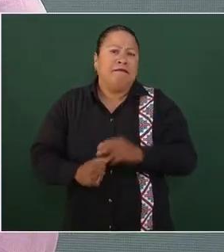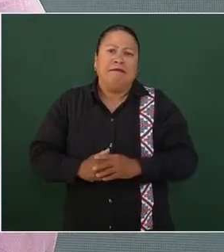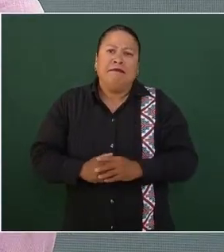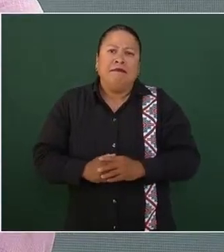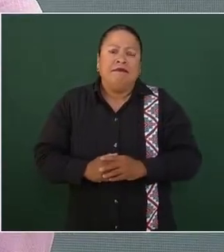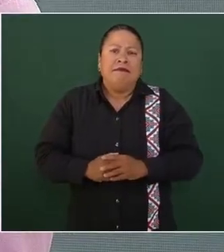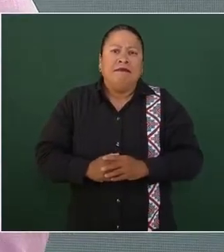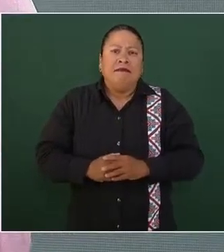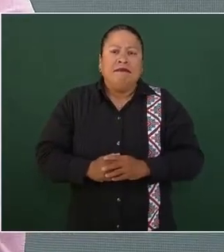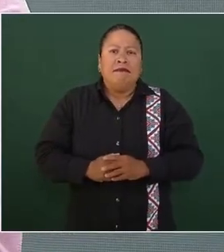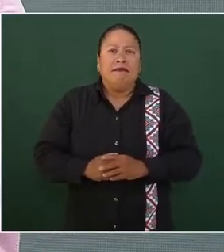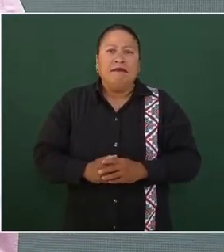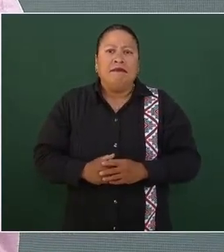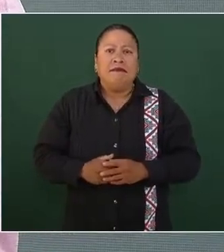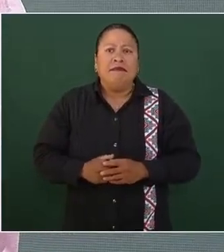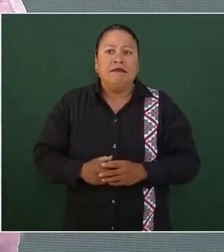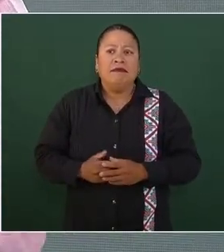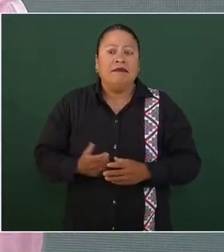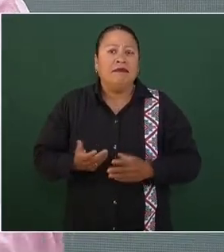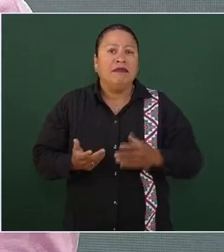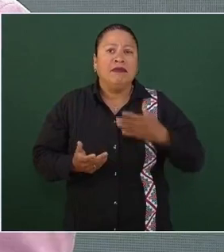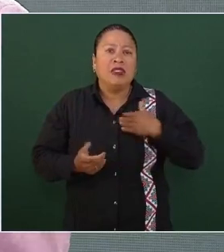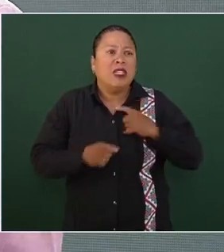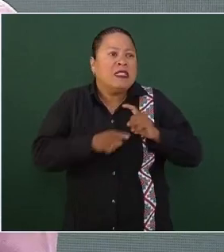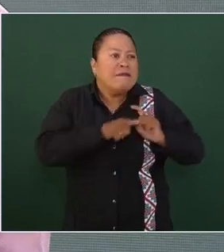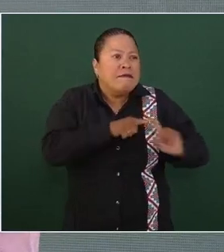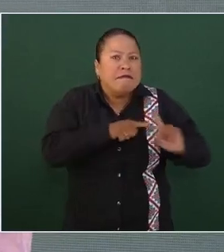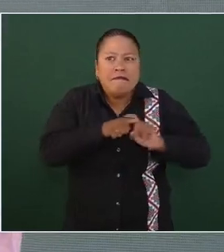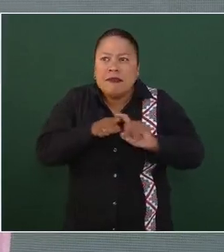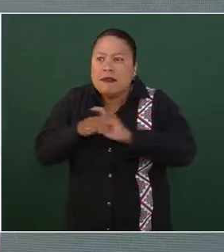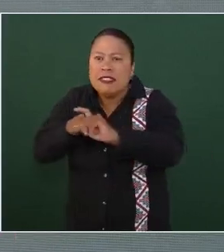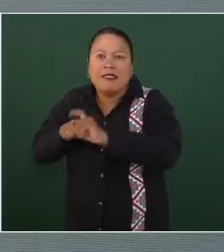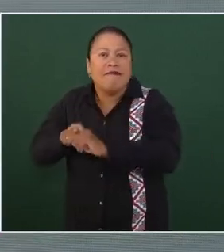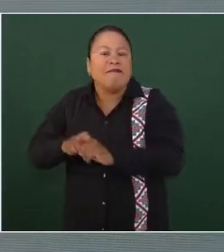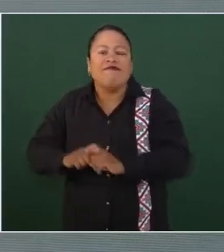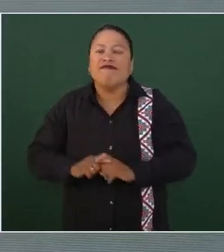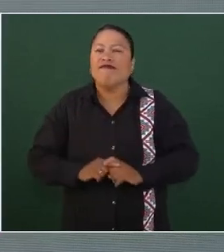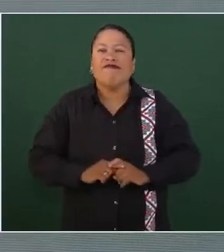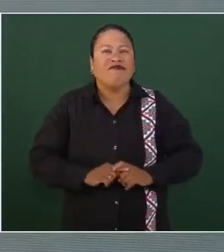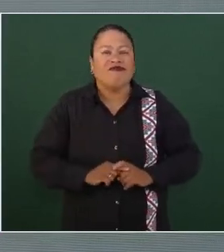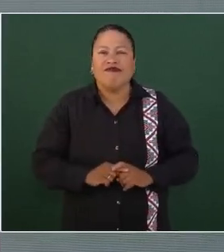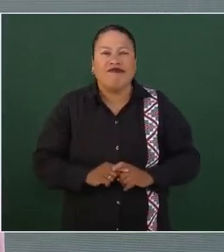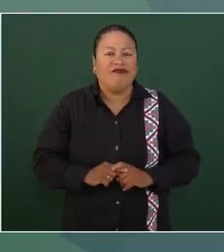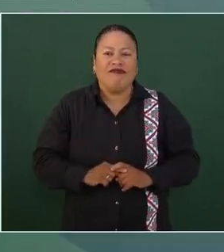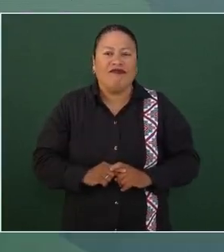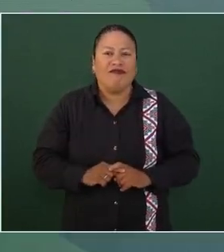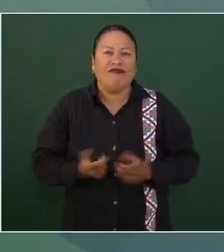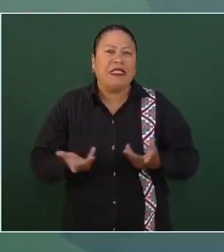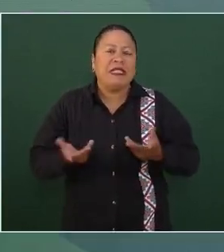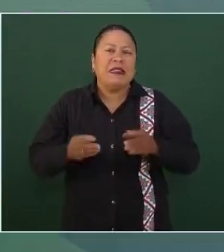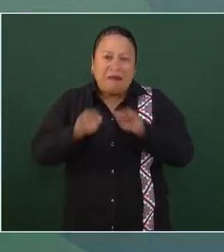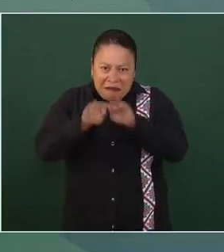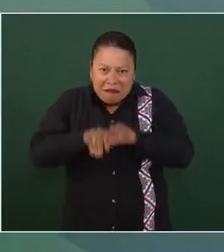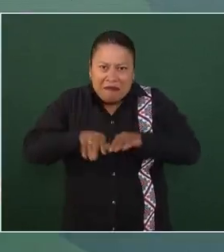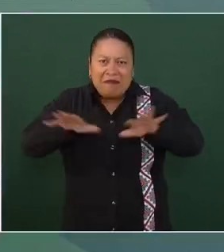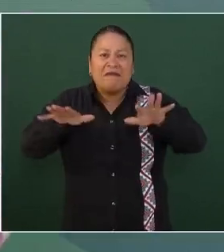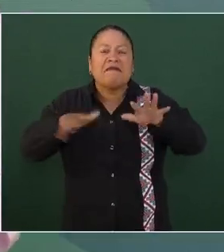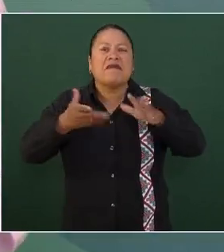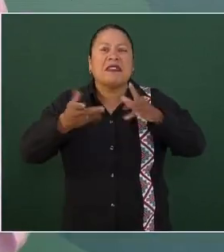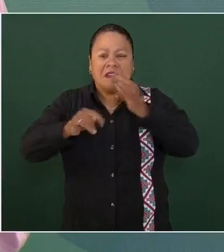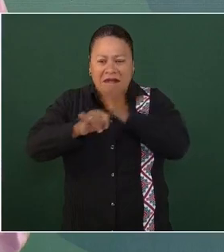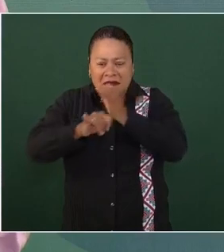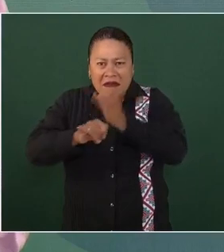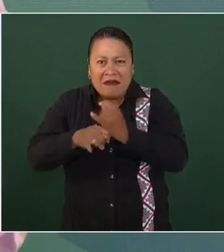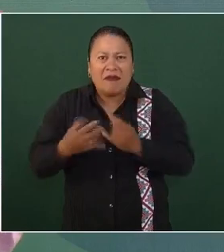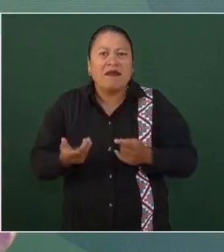voy a mandar mensajes por redes sociales ni voy a